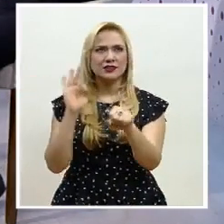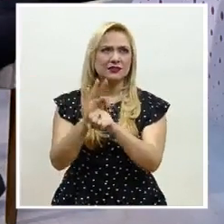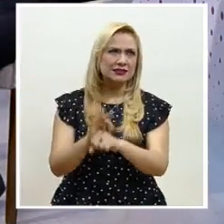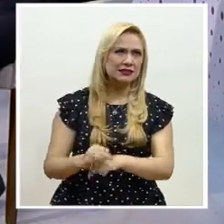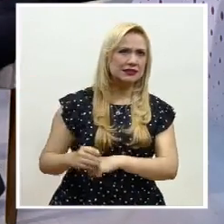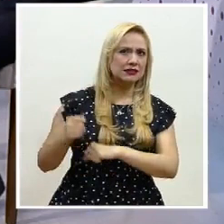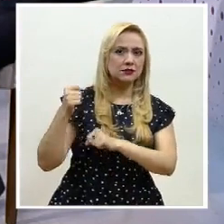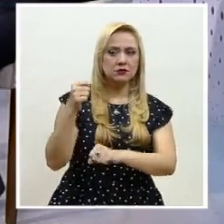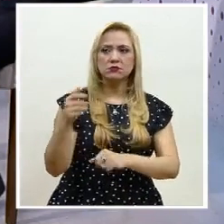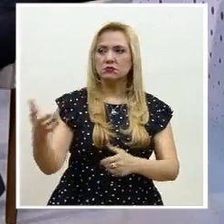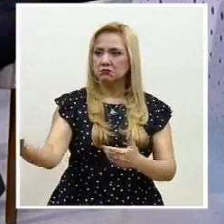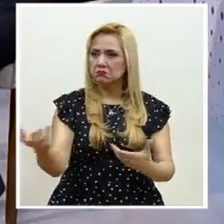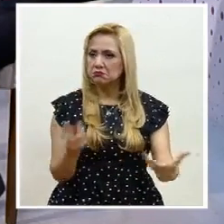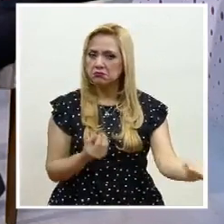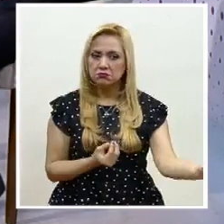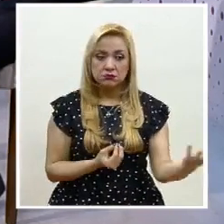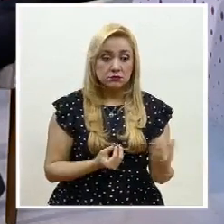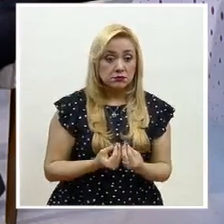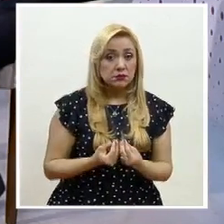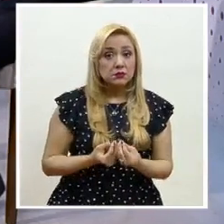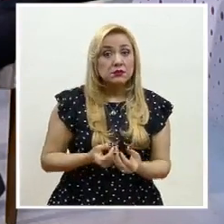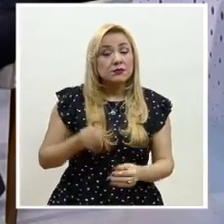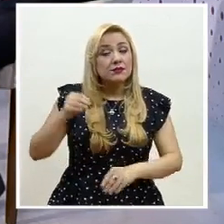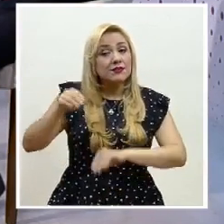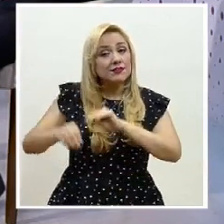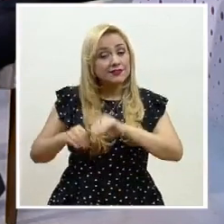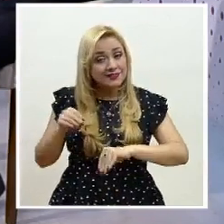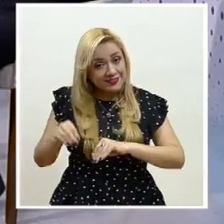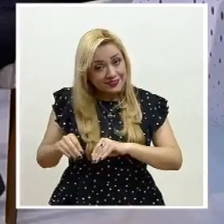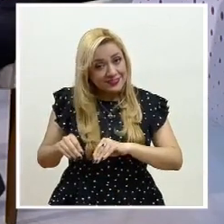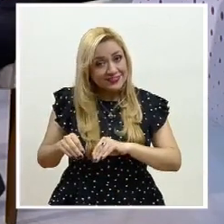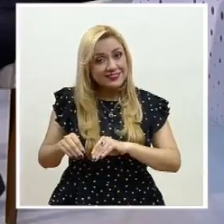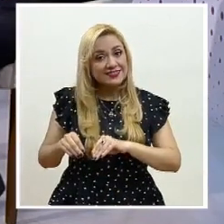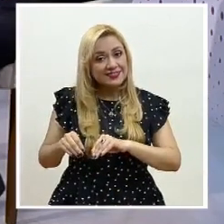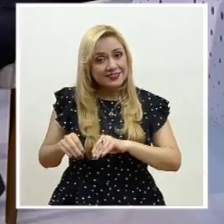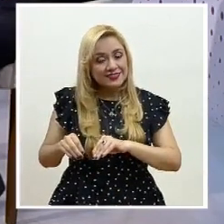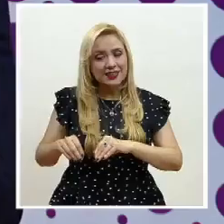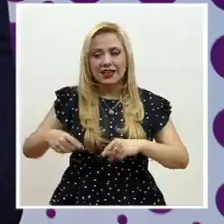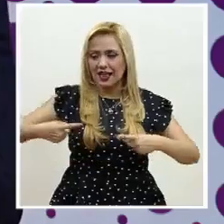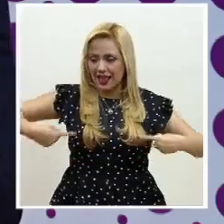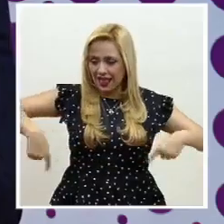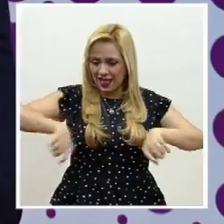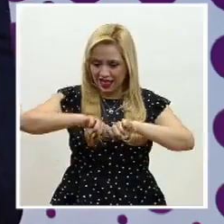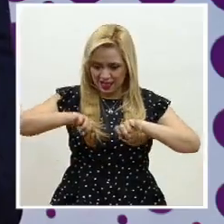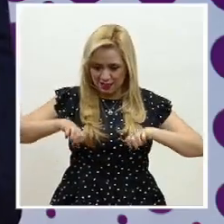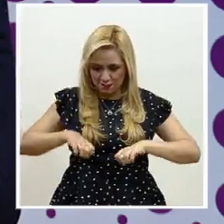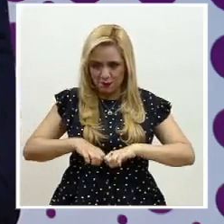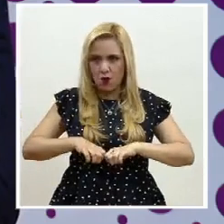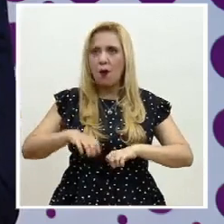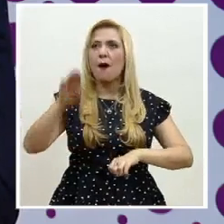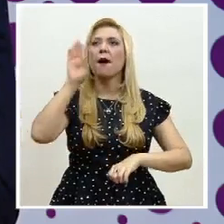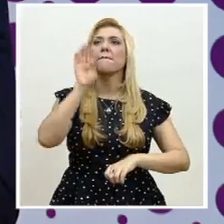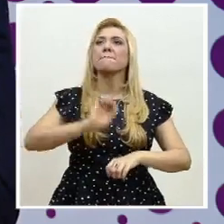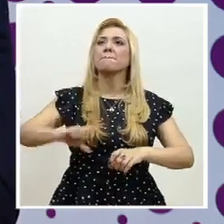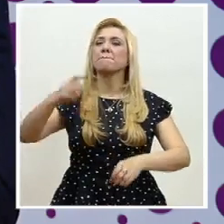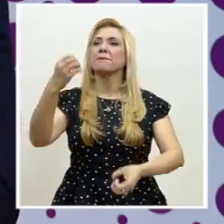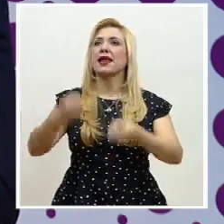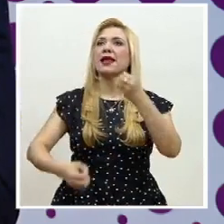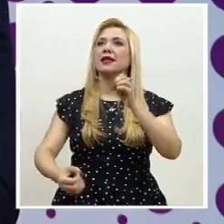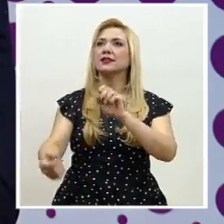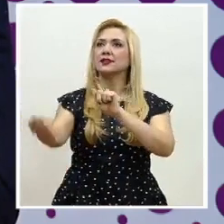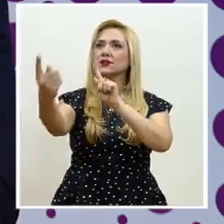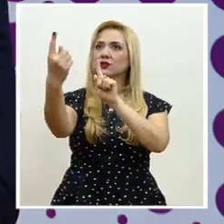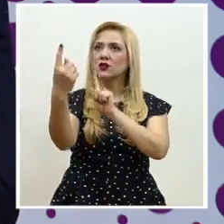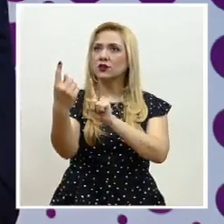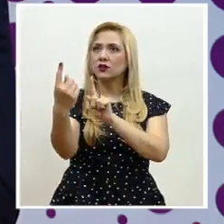Entonces, en este proceso de elaboración de sentencia no solo se está el secretario frente a la ministra o ministra, sino que es muy importante